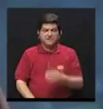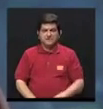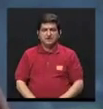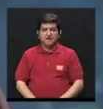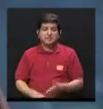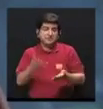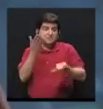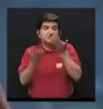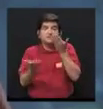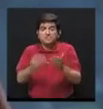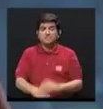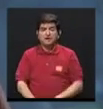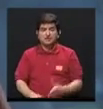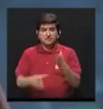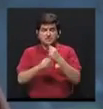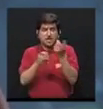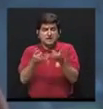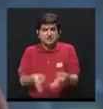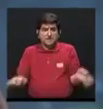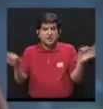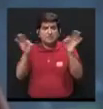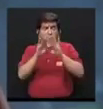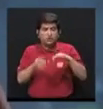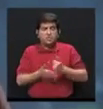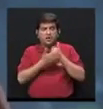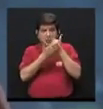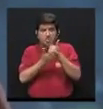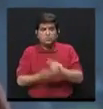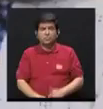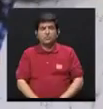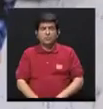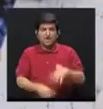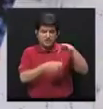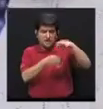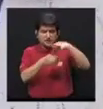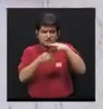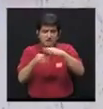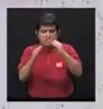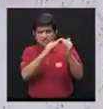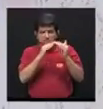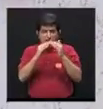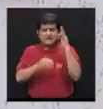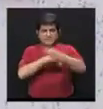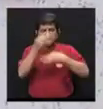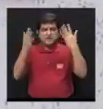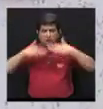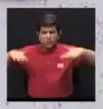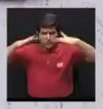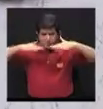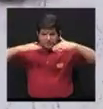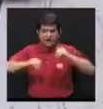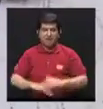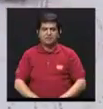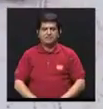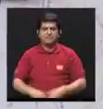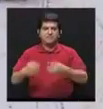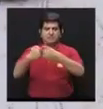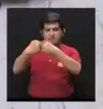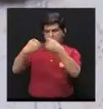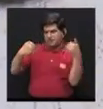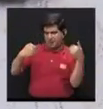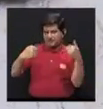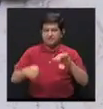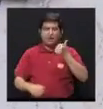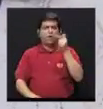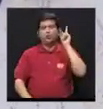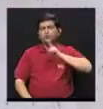con una importante contribución de huertas urbanas, ecológicas, etc. Por otro lado, el otro gran mito, yo creo que es